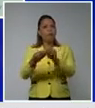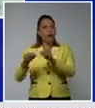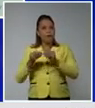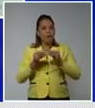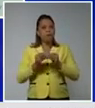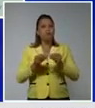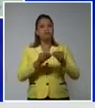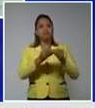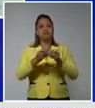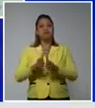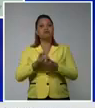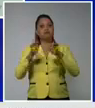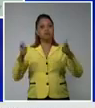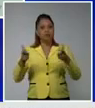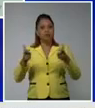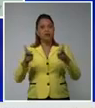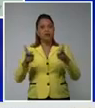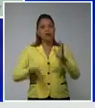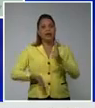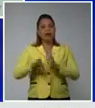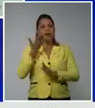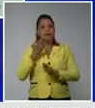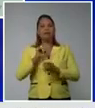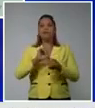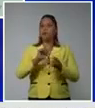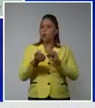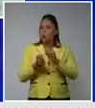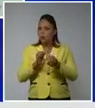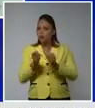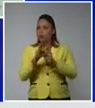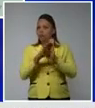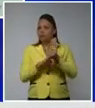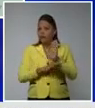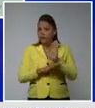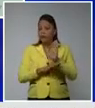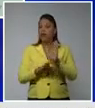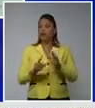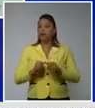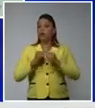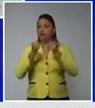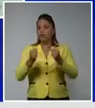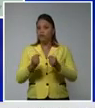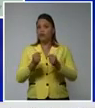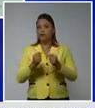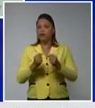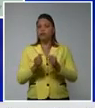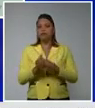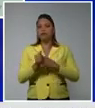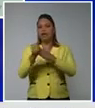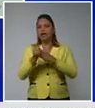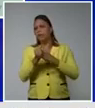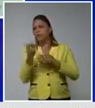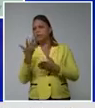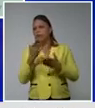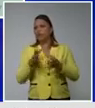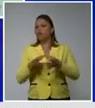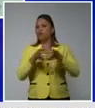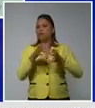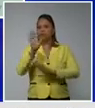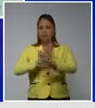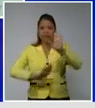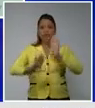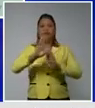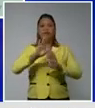elevada, que adoptaron un grupo de medidas importantes conducido por su Consejo de Defensa y